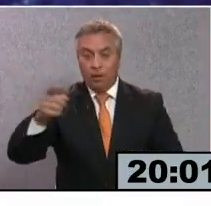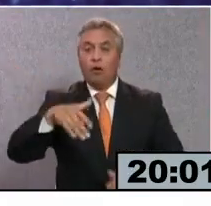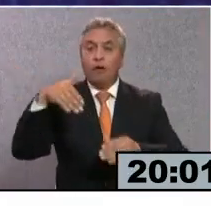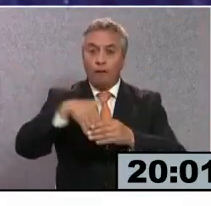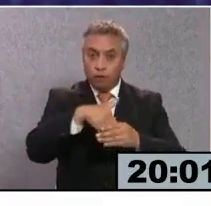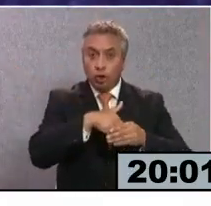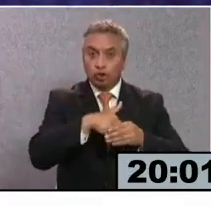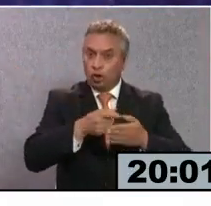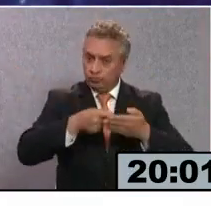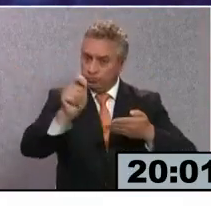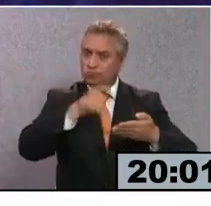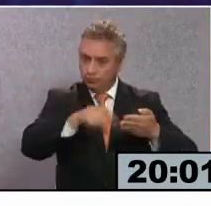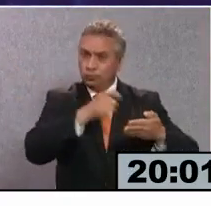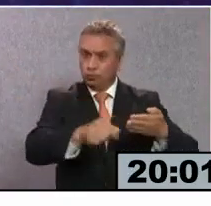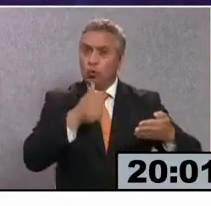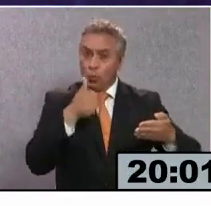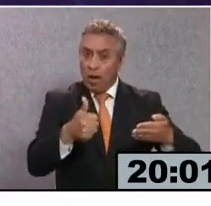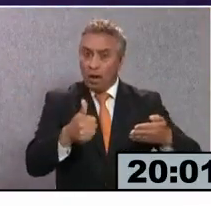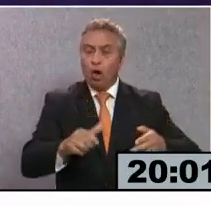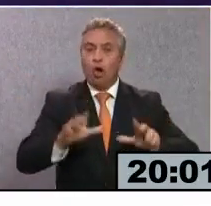votos válidamente emitidos,